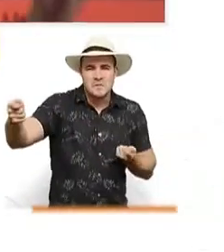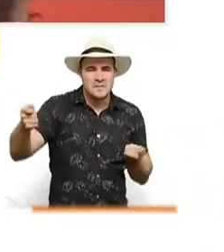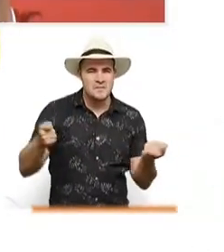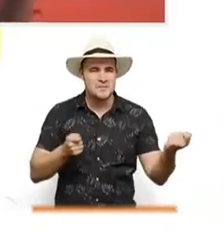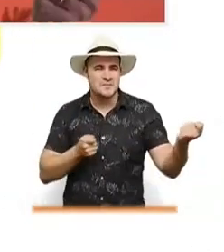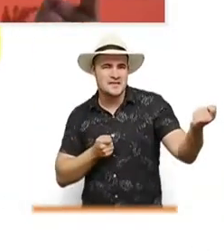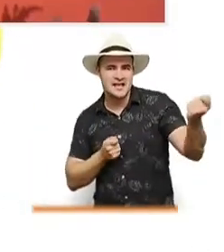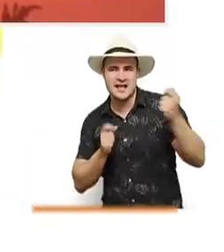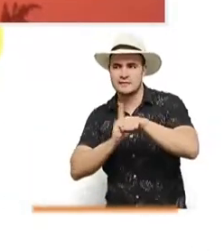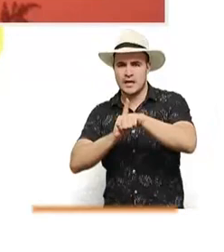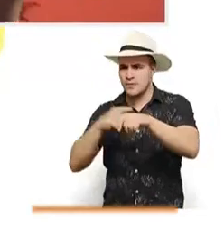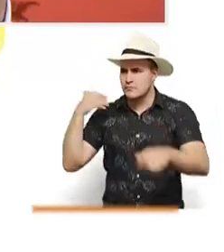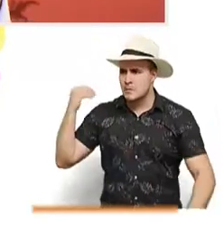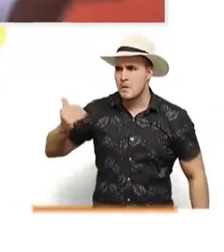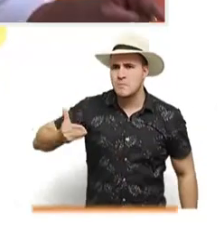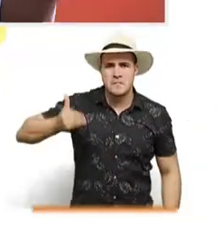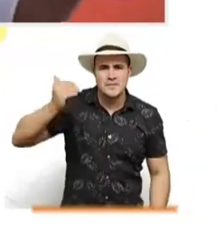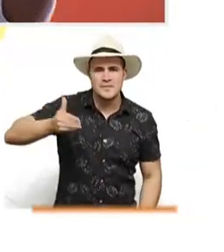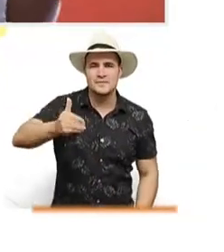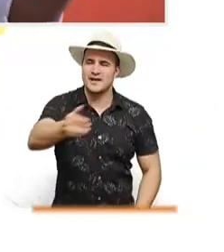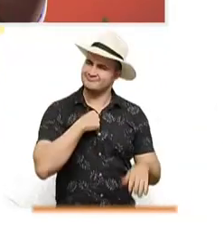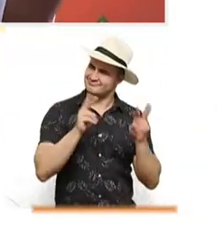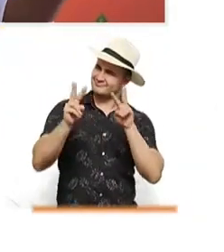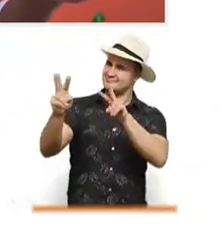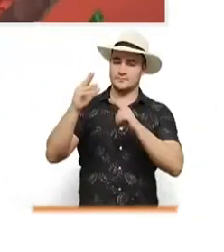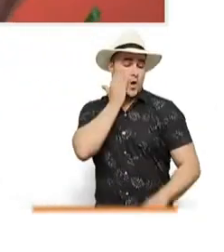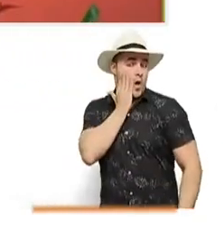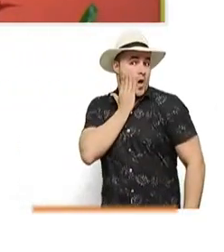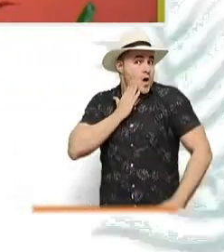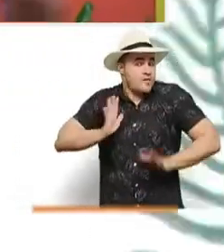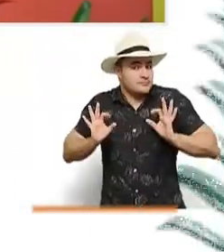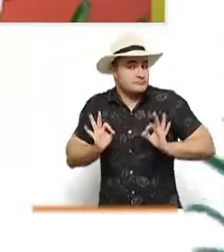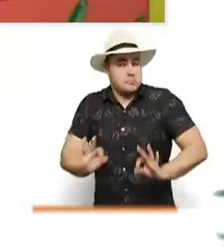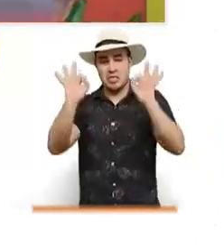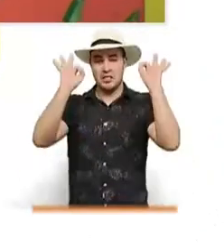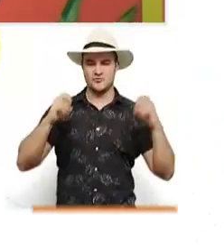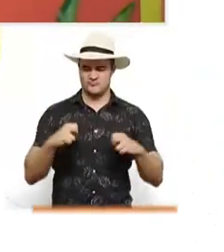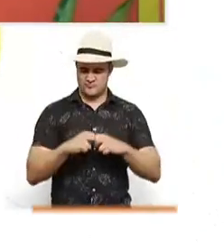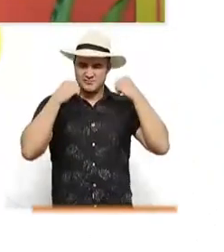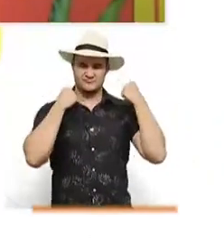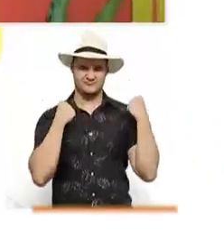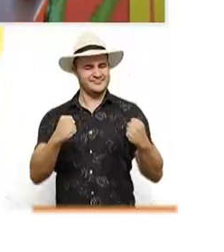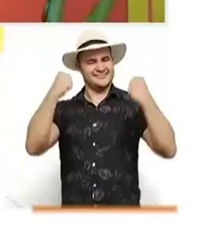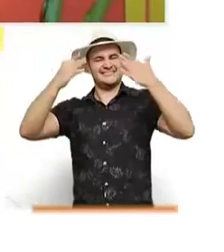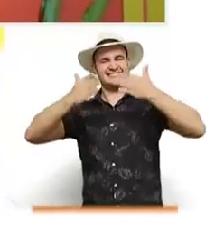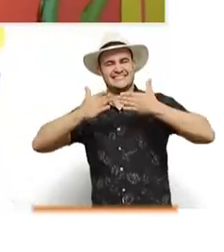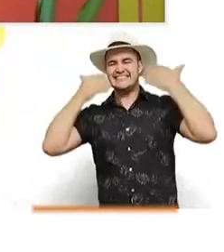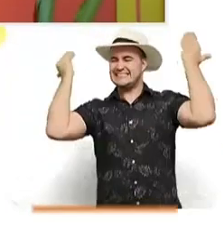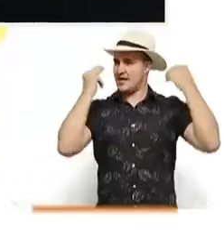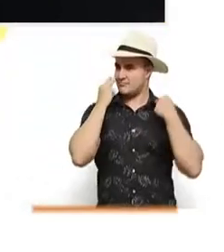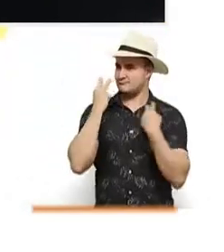a cronología. Yo los veo juveniles de espíritu y